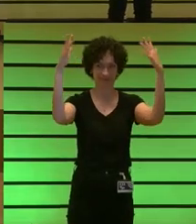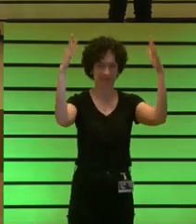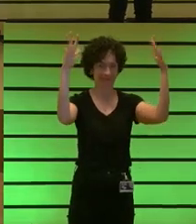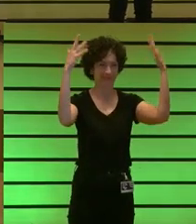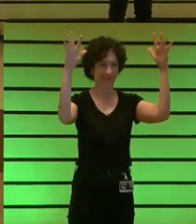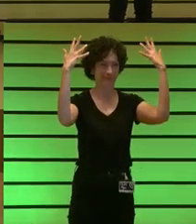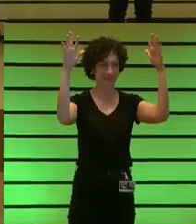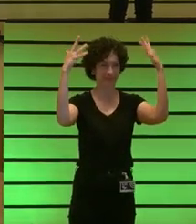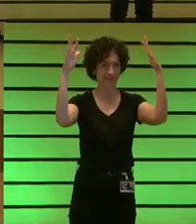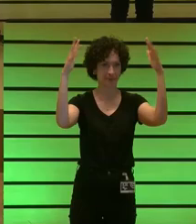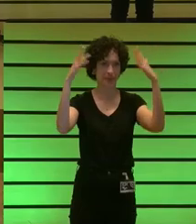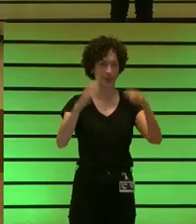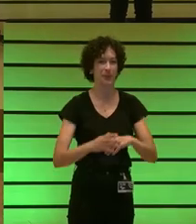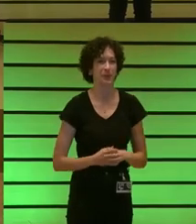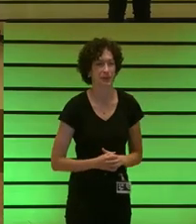Bien.